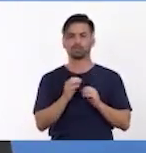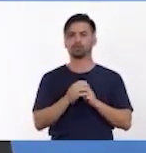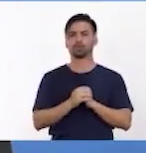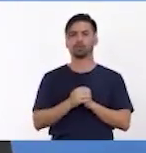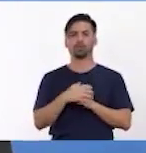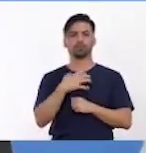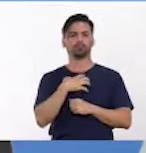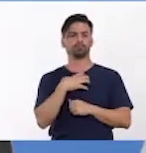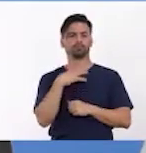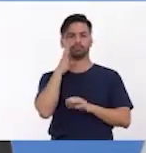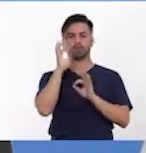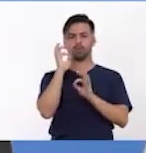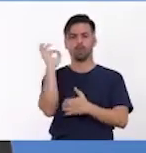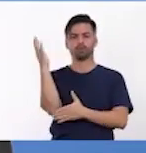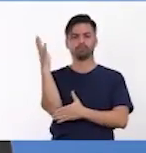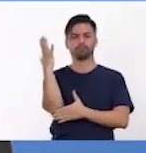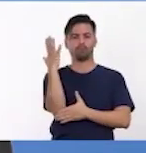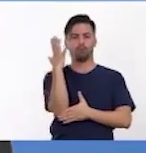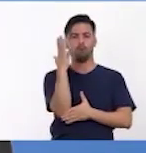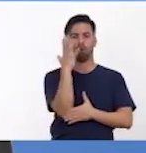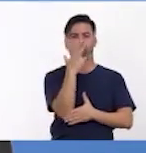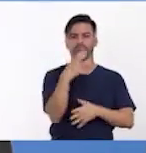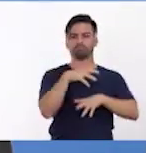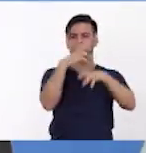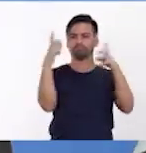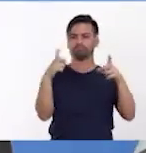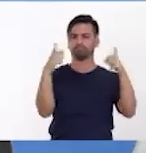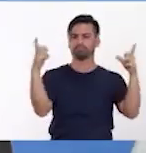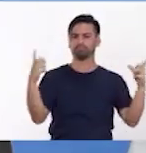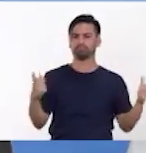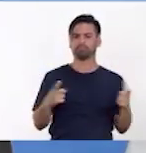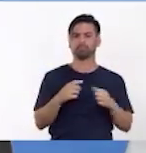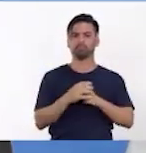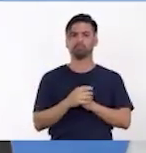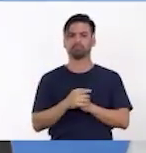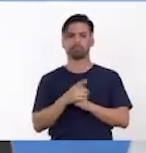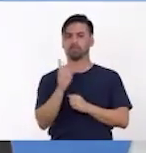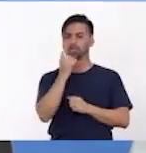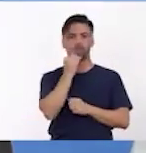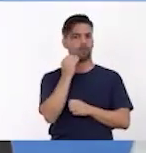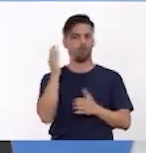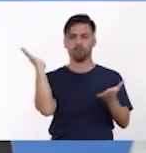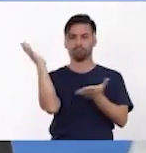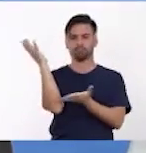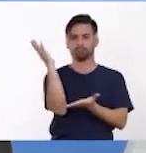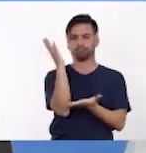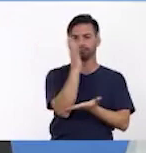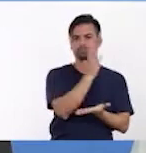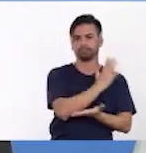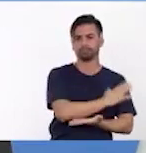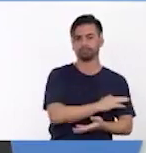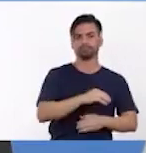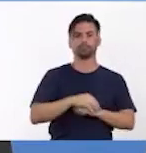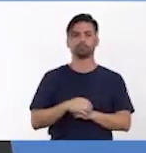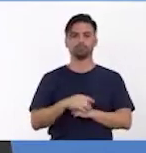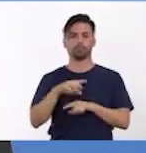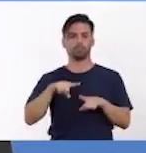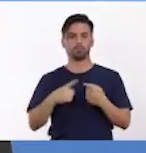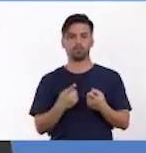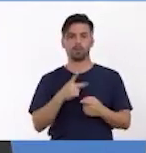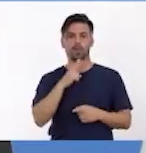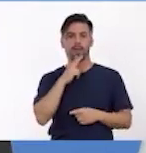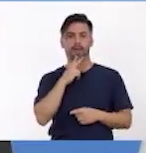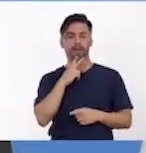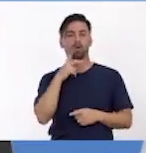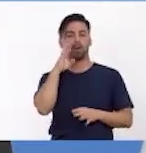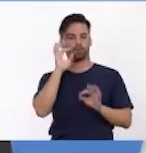que la rodean, no se talan los bosques inadecuadamente, podríamos estar hablando de tener agua. De manera que el agua, que hoy podríamos